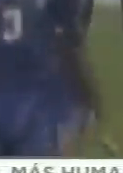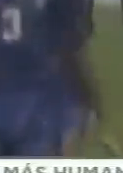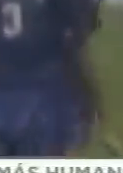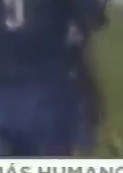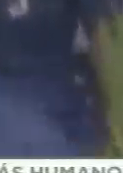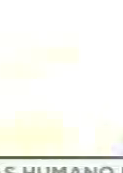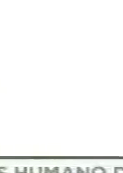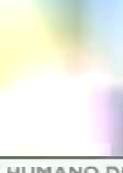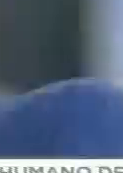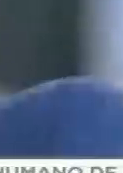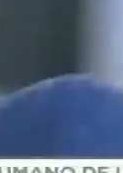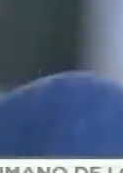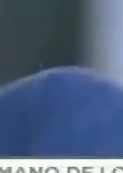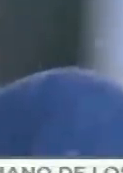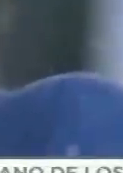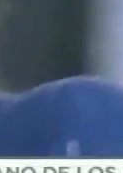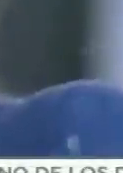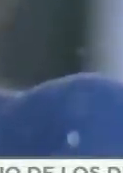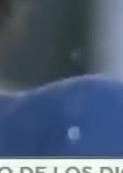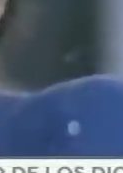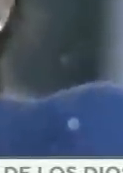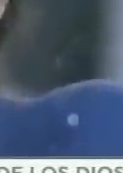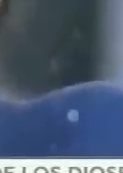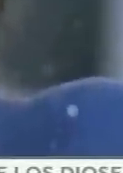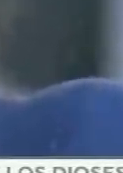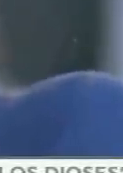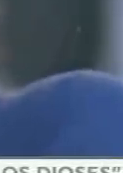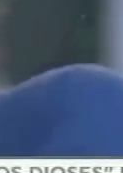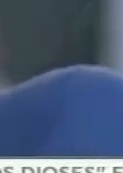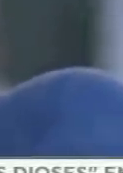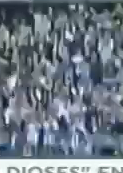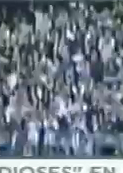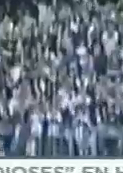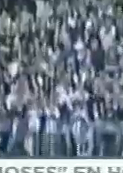fútbol. Yo me equivoqué y pagué. Pero